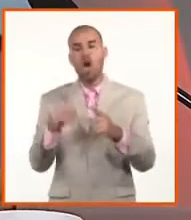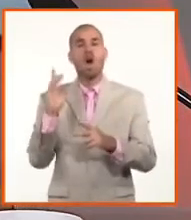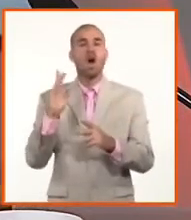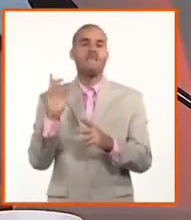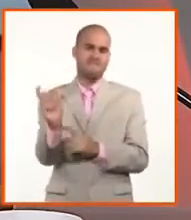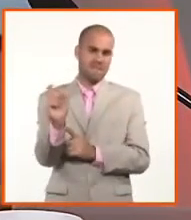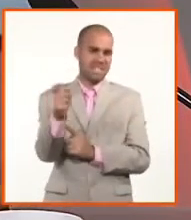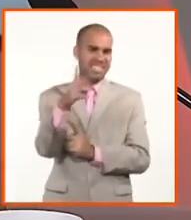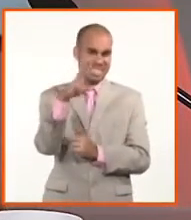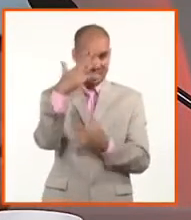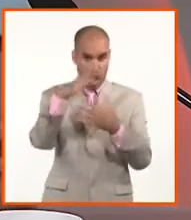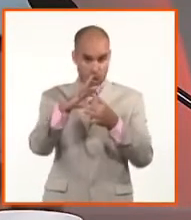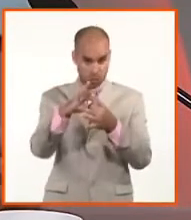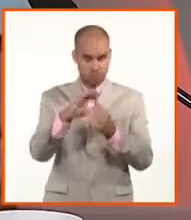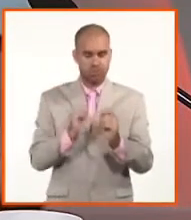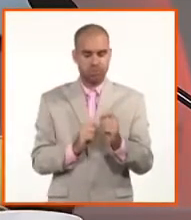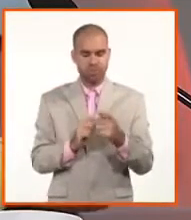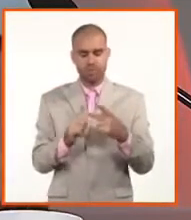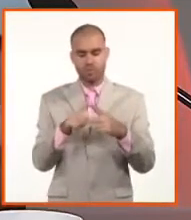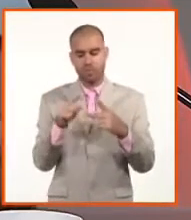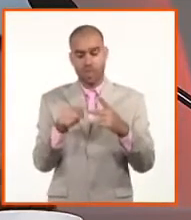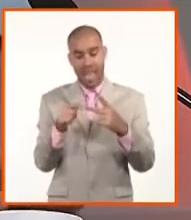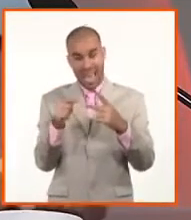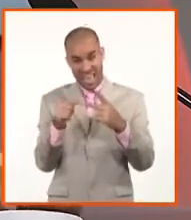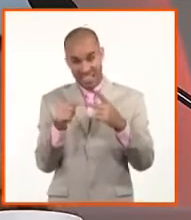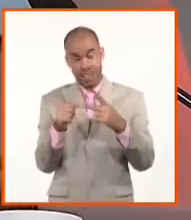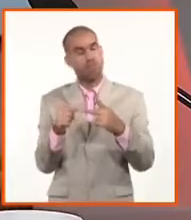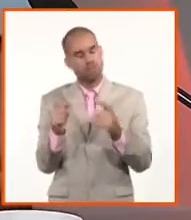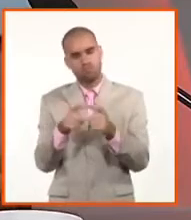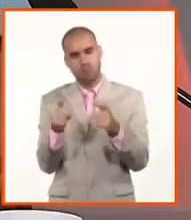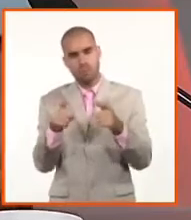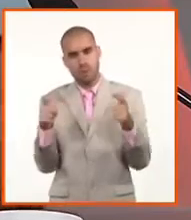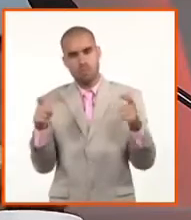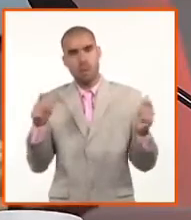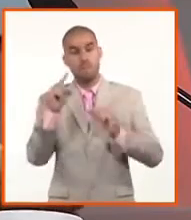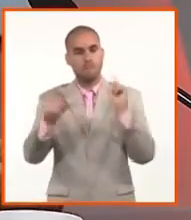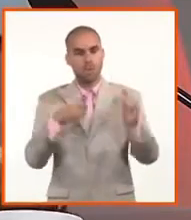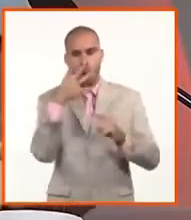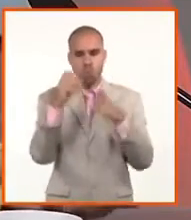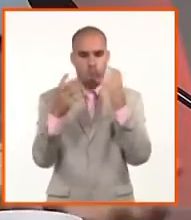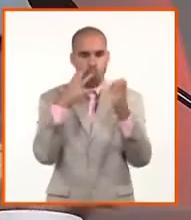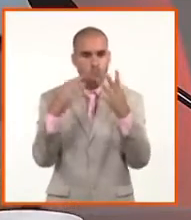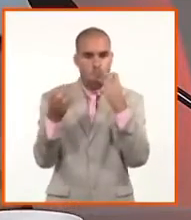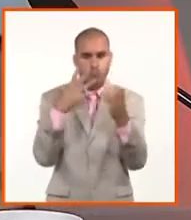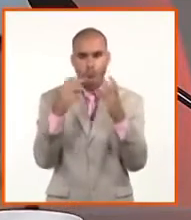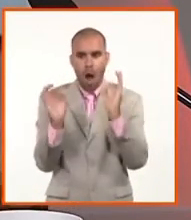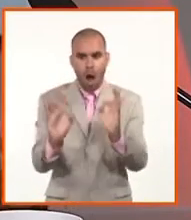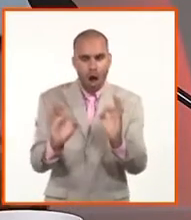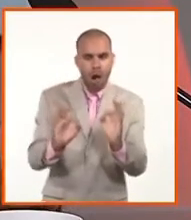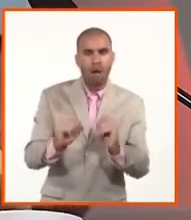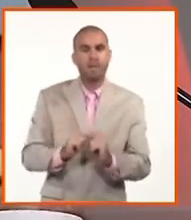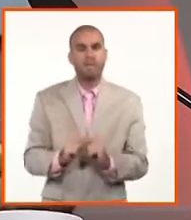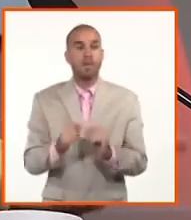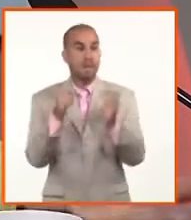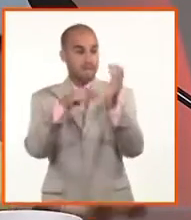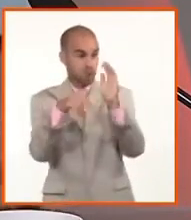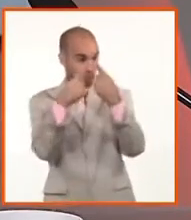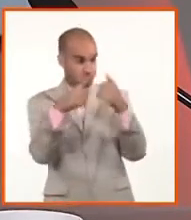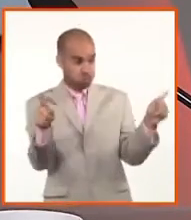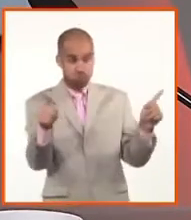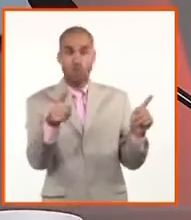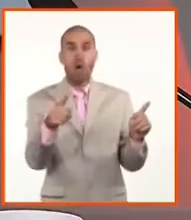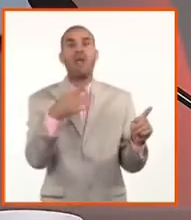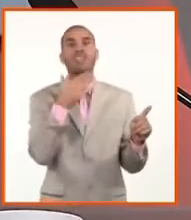cada vez yo creo que ha ido logrando atraer más la atención, y que jóvenes de la asociación en otras provincias sientan el deseo